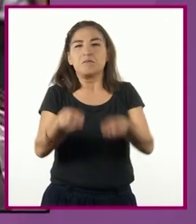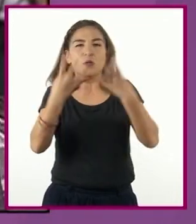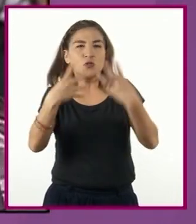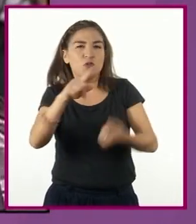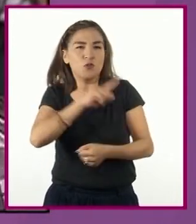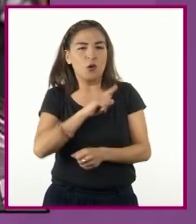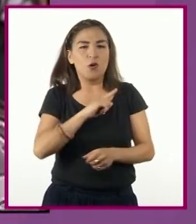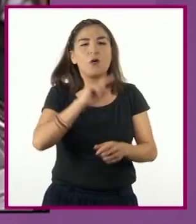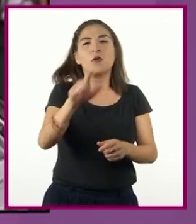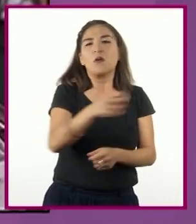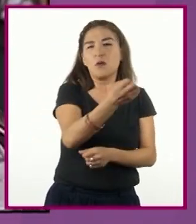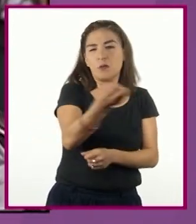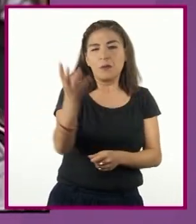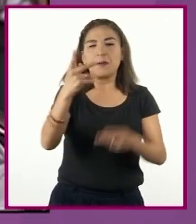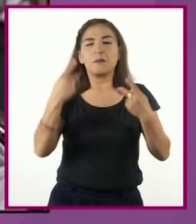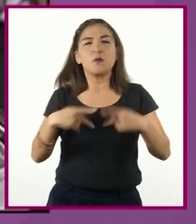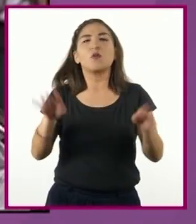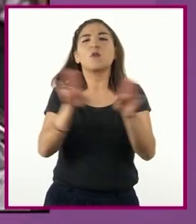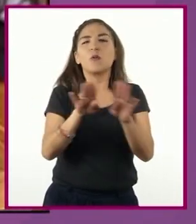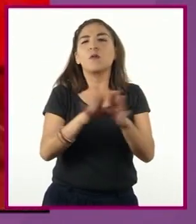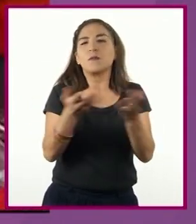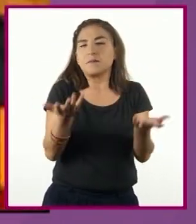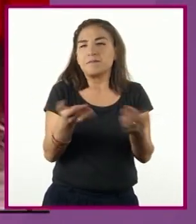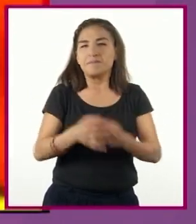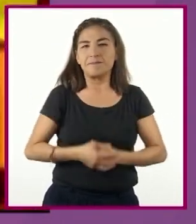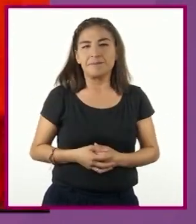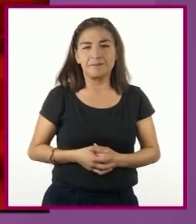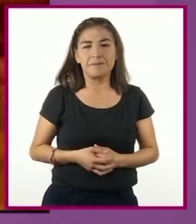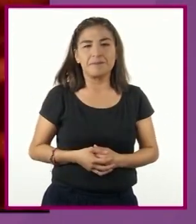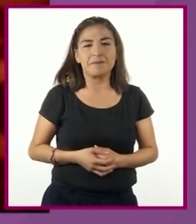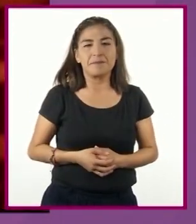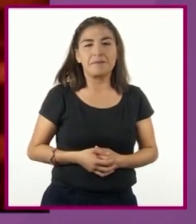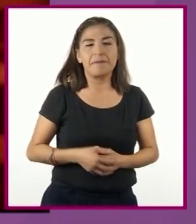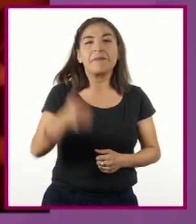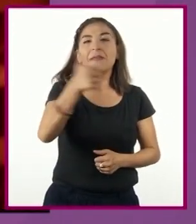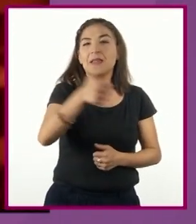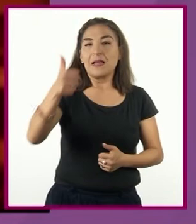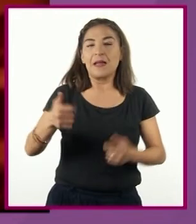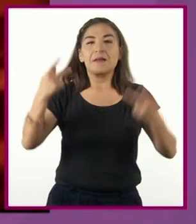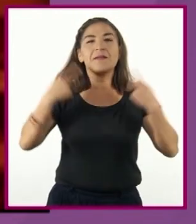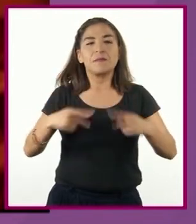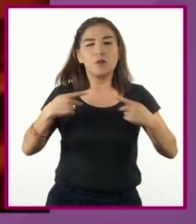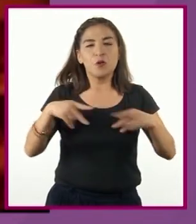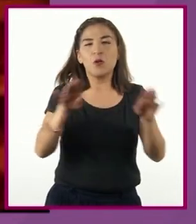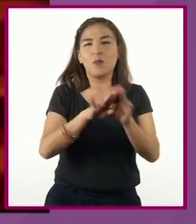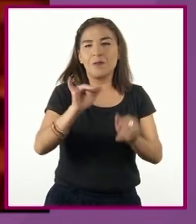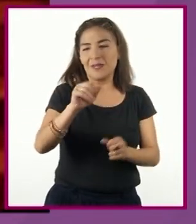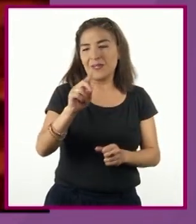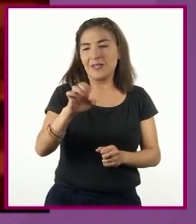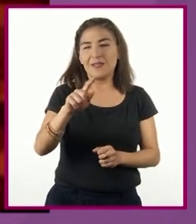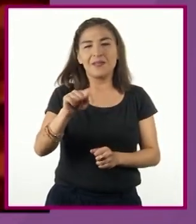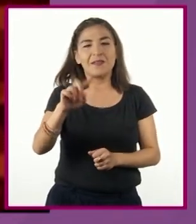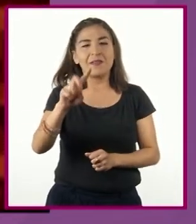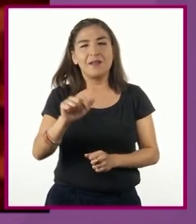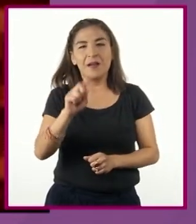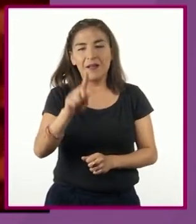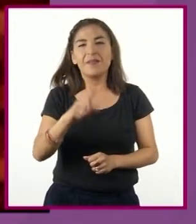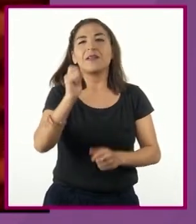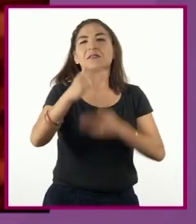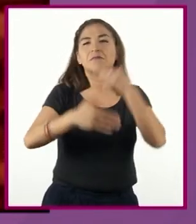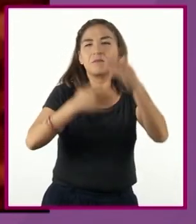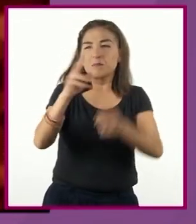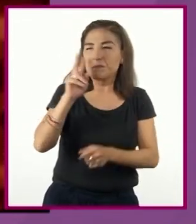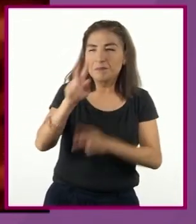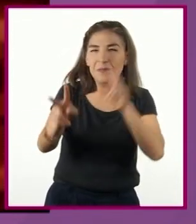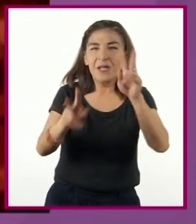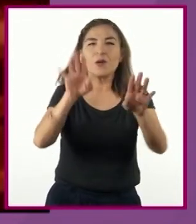intervienen los otros. ¿Cómo es este proceso? Cada uno de nosotros va construyendo su identidad con base en lo que vamos